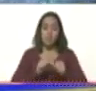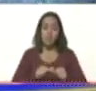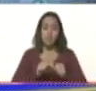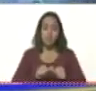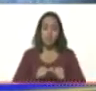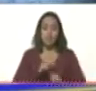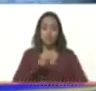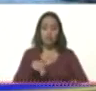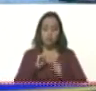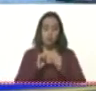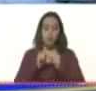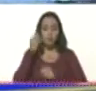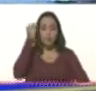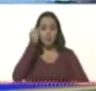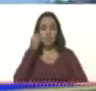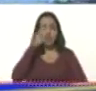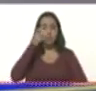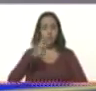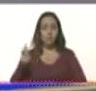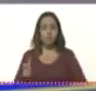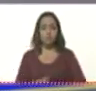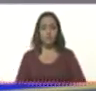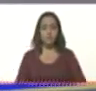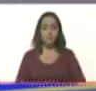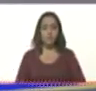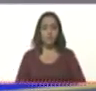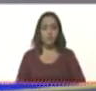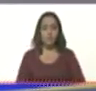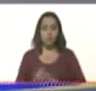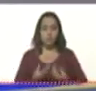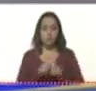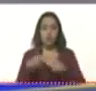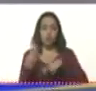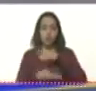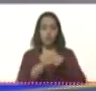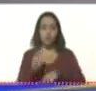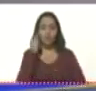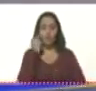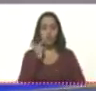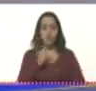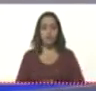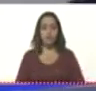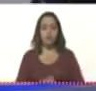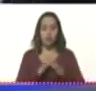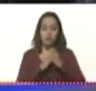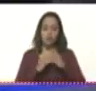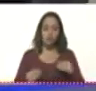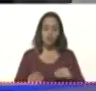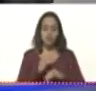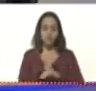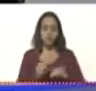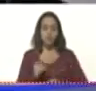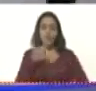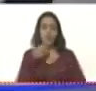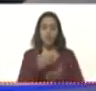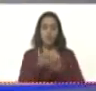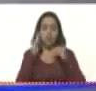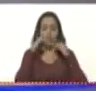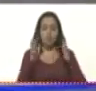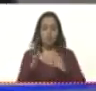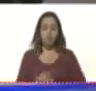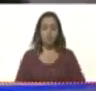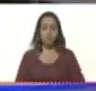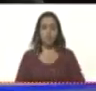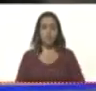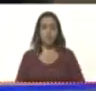le ha dado todo a esta revolución hermosa, la revolución bolivariana. Es todo, presidente. Agradecido por su atención y aquí